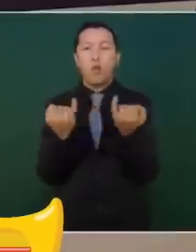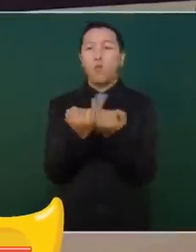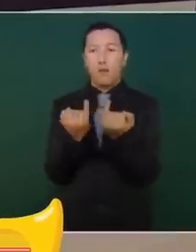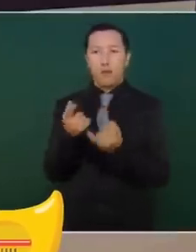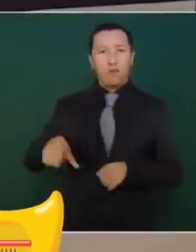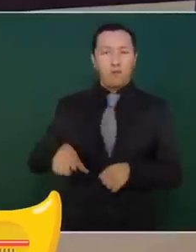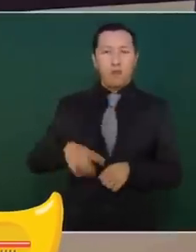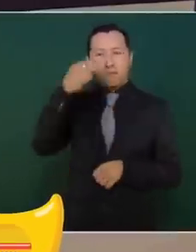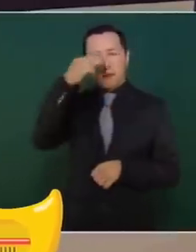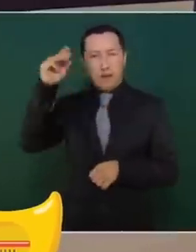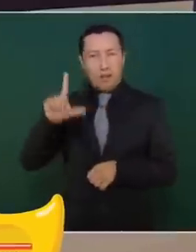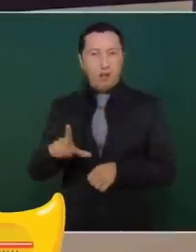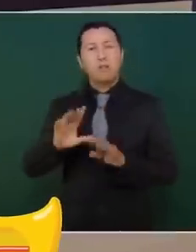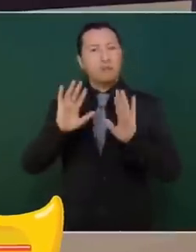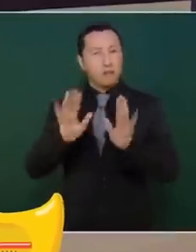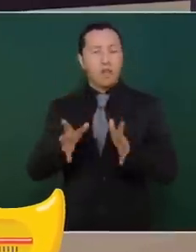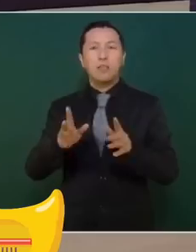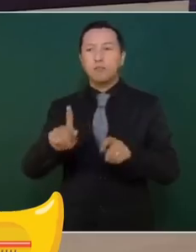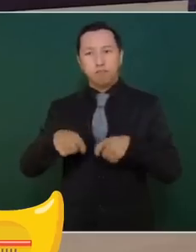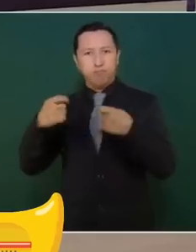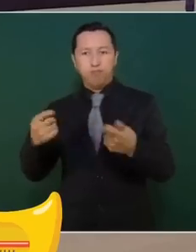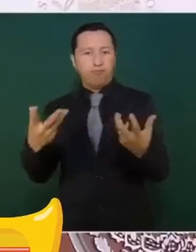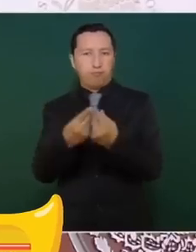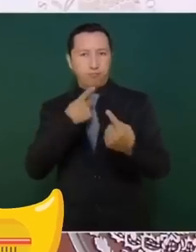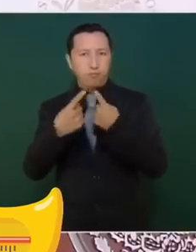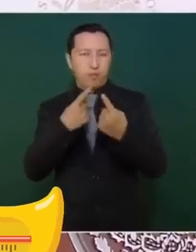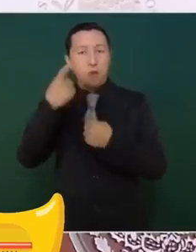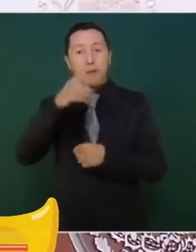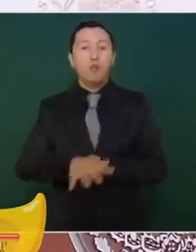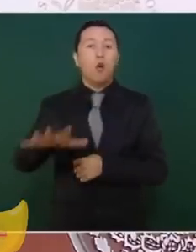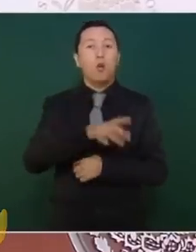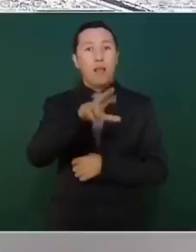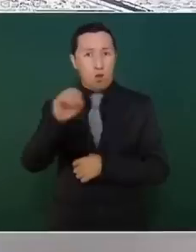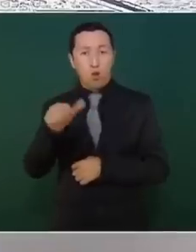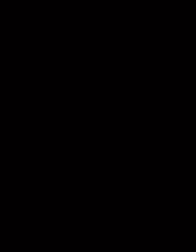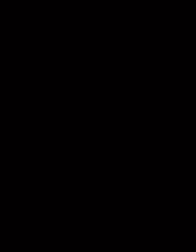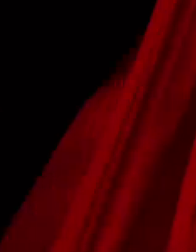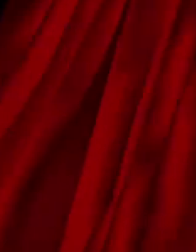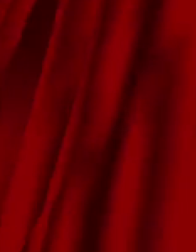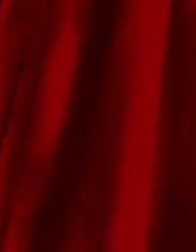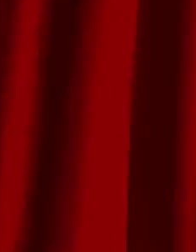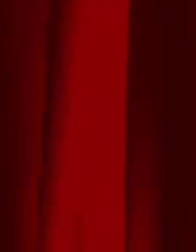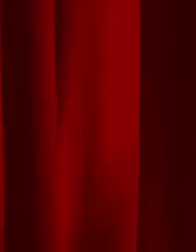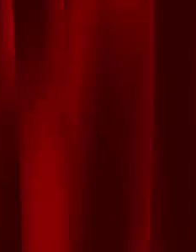comunicación con él. Y vamos a resolver el problema de salud en Quintana Roo en los 11 municipios. Eso es lo que puedo comentarte.